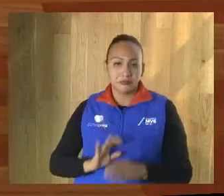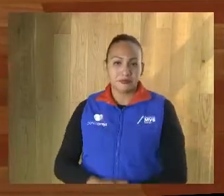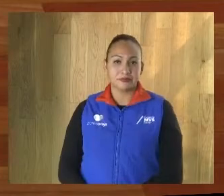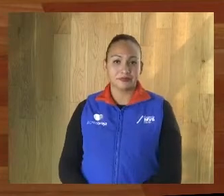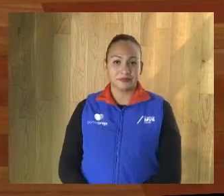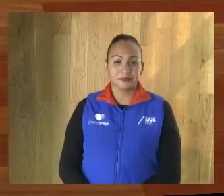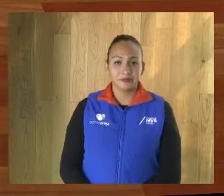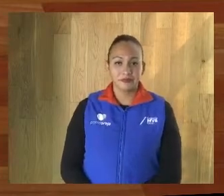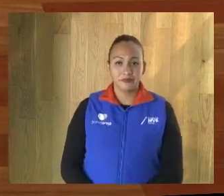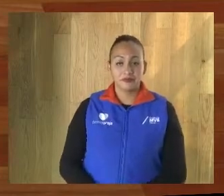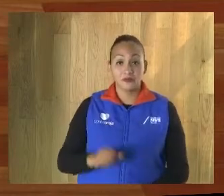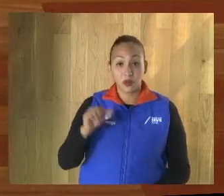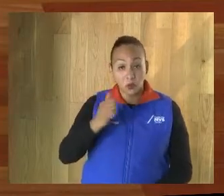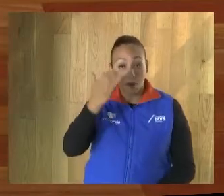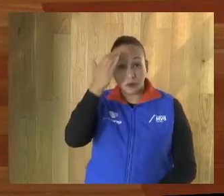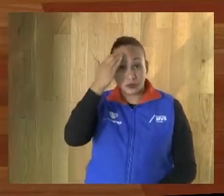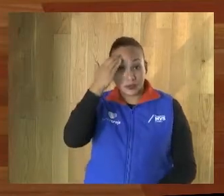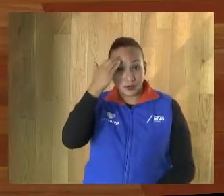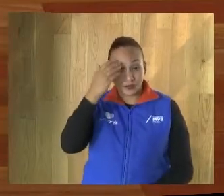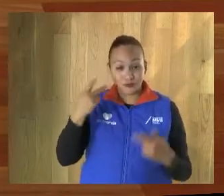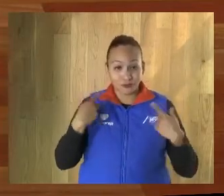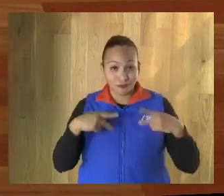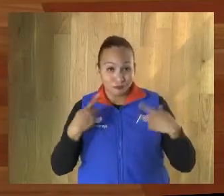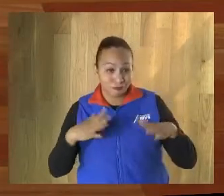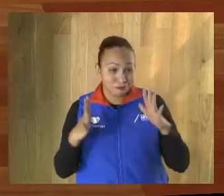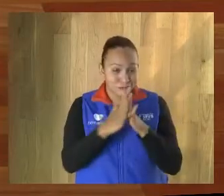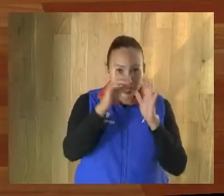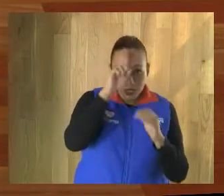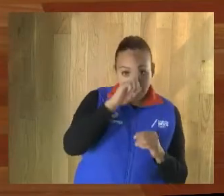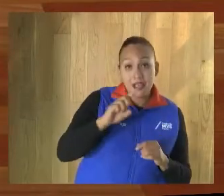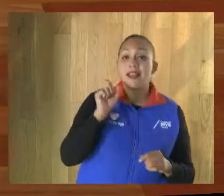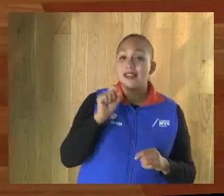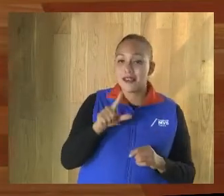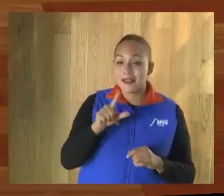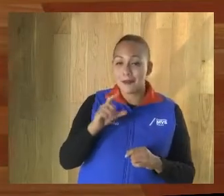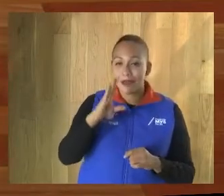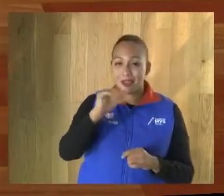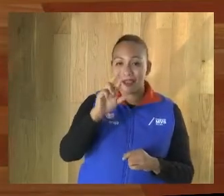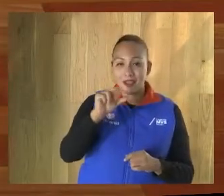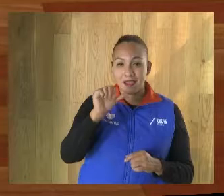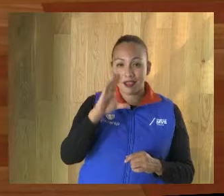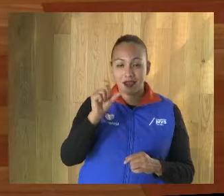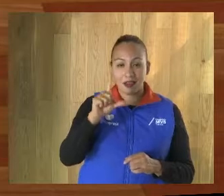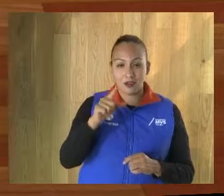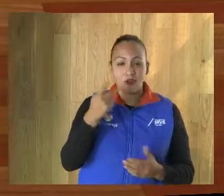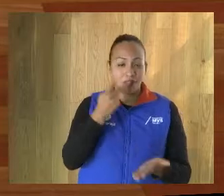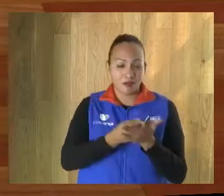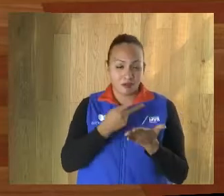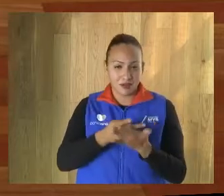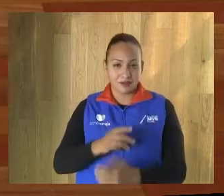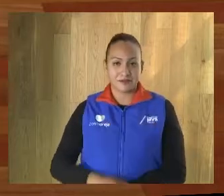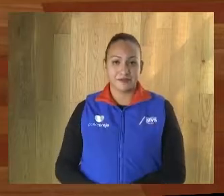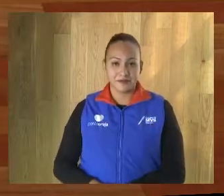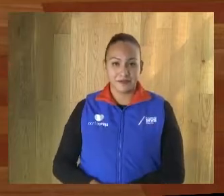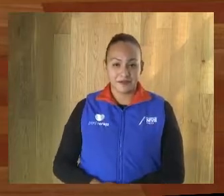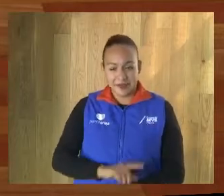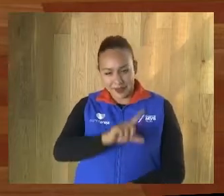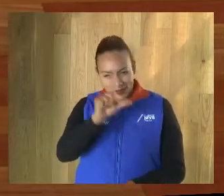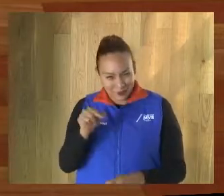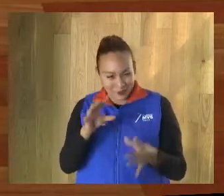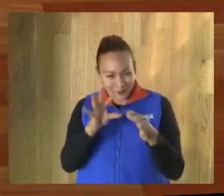es la ceremonia de consultores, de acreditación de consultores y Caracol de Plata. No se lo pierdan, buenísimo. Al rato las tendremos, así